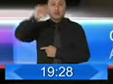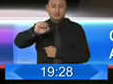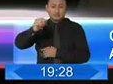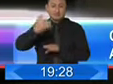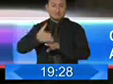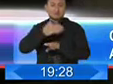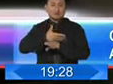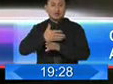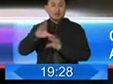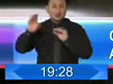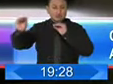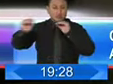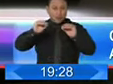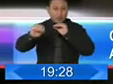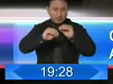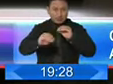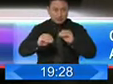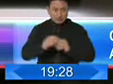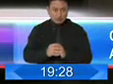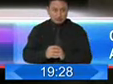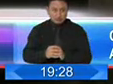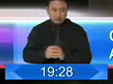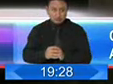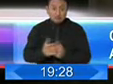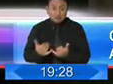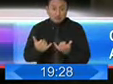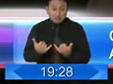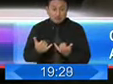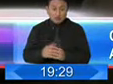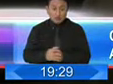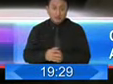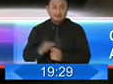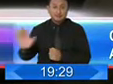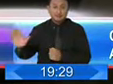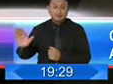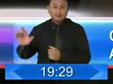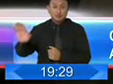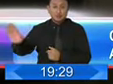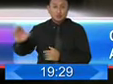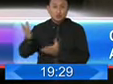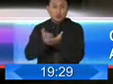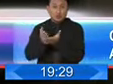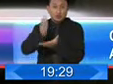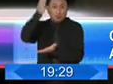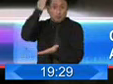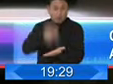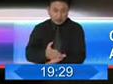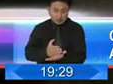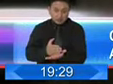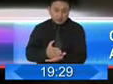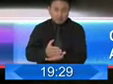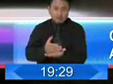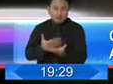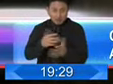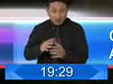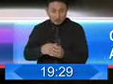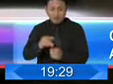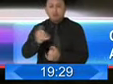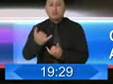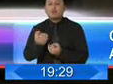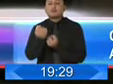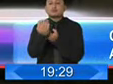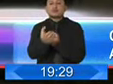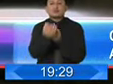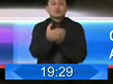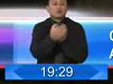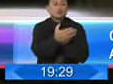comunicado oportunamente y que graciosamente a través de la suspensión temporal se ha informado justamente